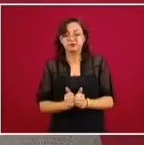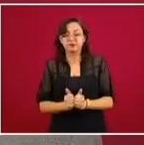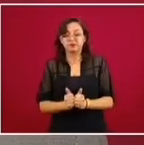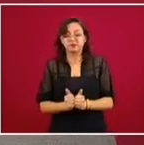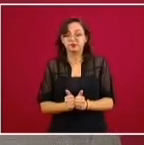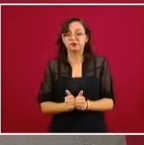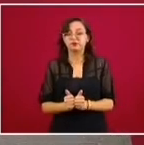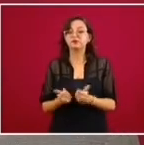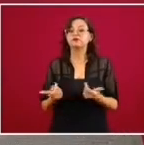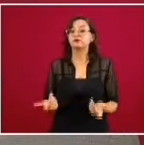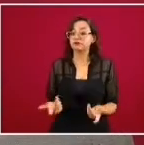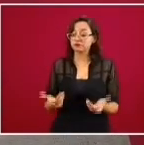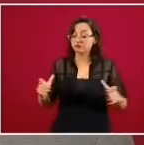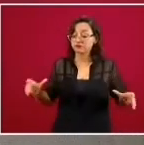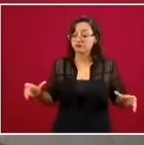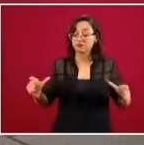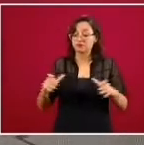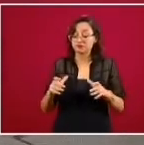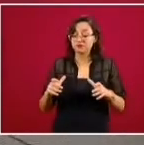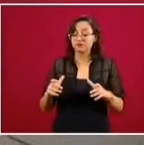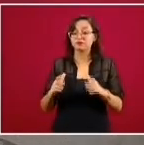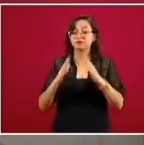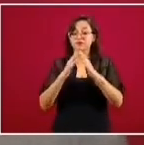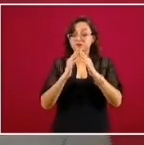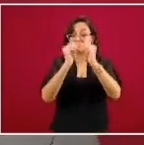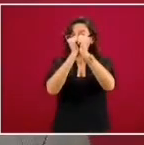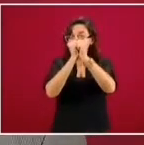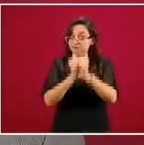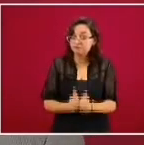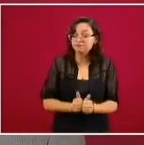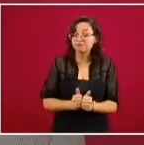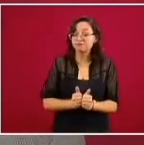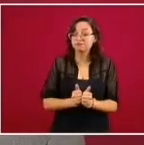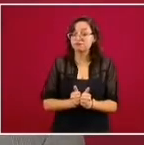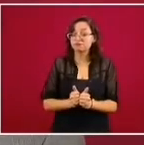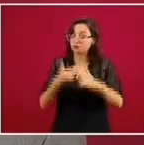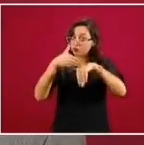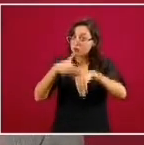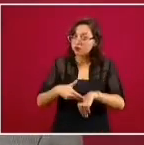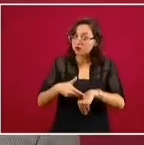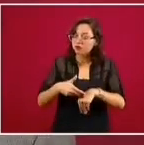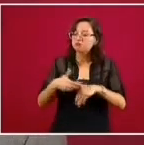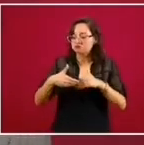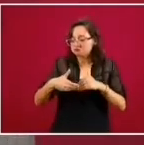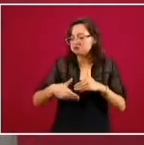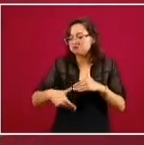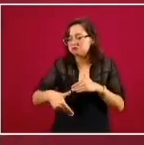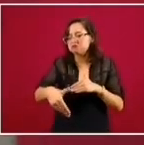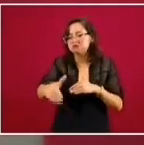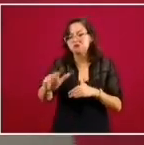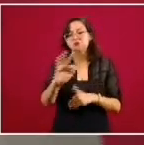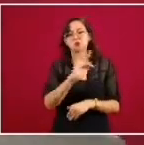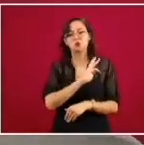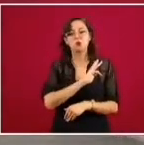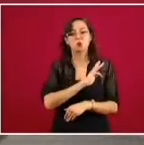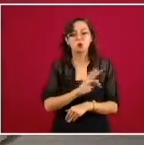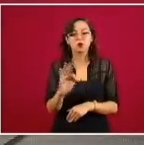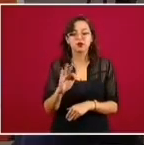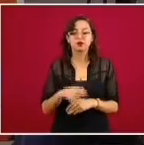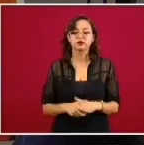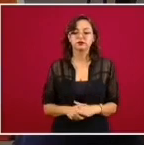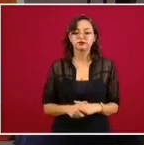de mitigación comunitaria que implican quédate en casa. Ahora, los grupos científicos hicieron